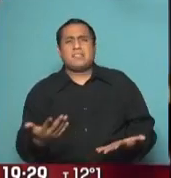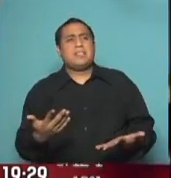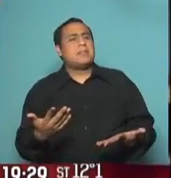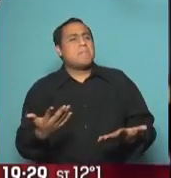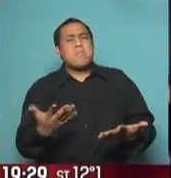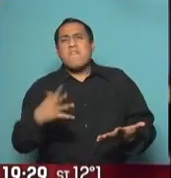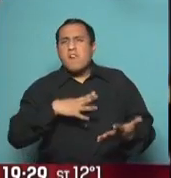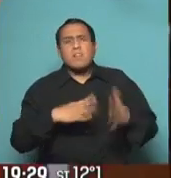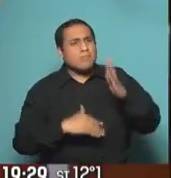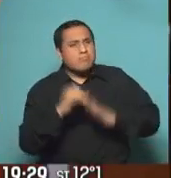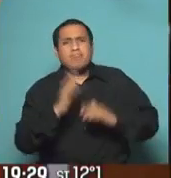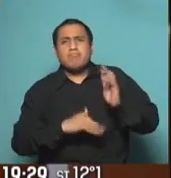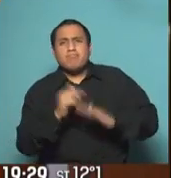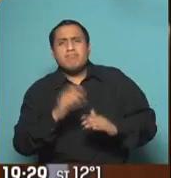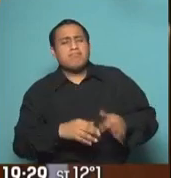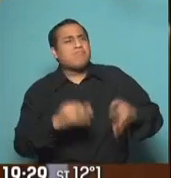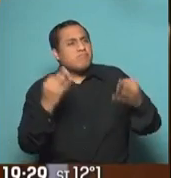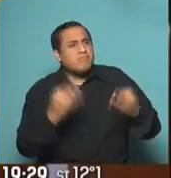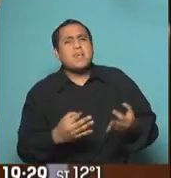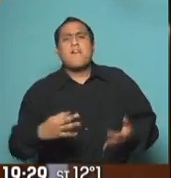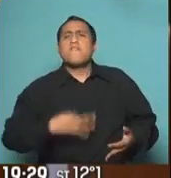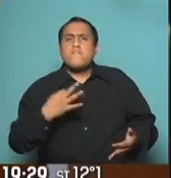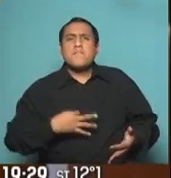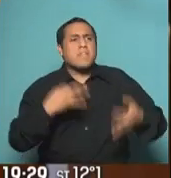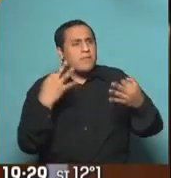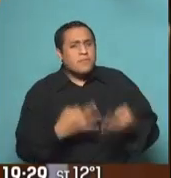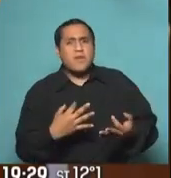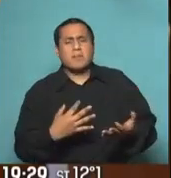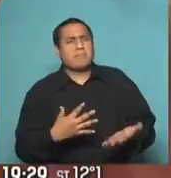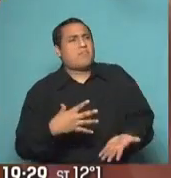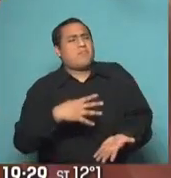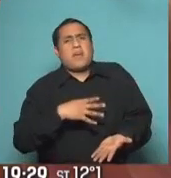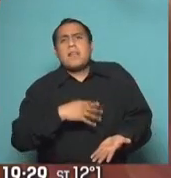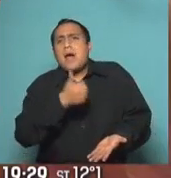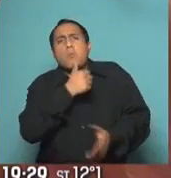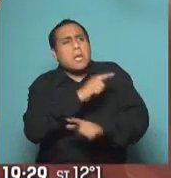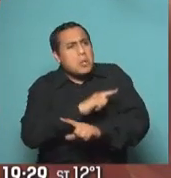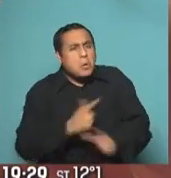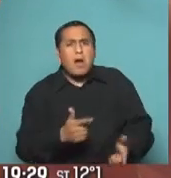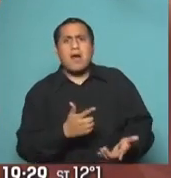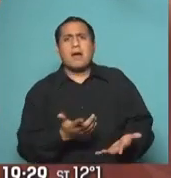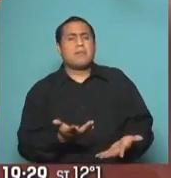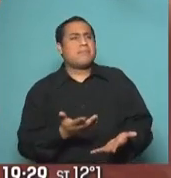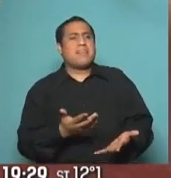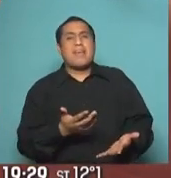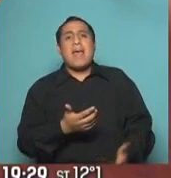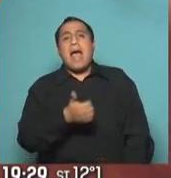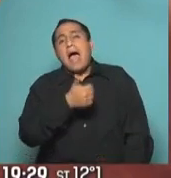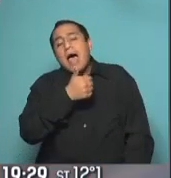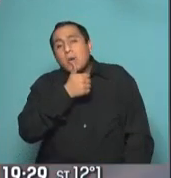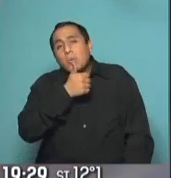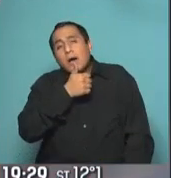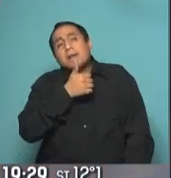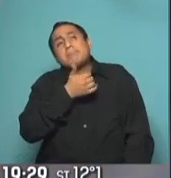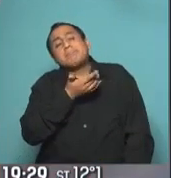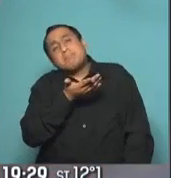necesarias para desarrollarse como persona humana no hay agua porque no hay agua potable no hay agua